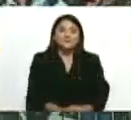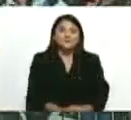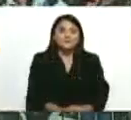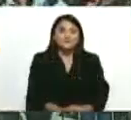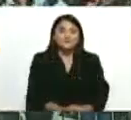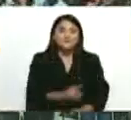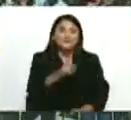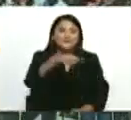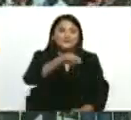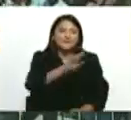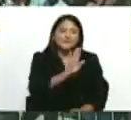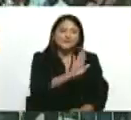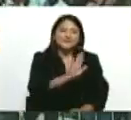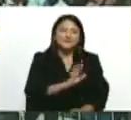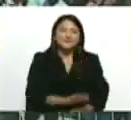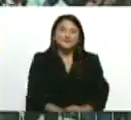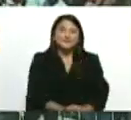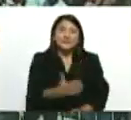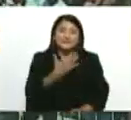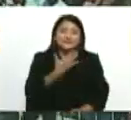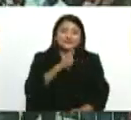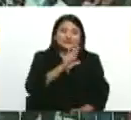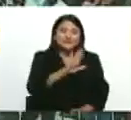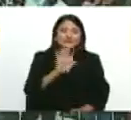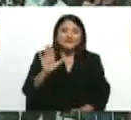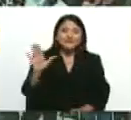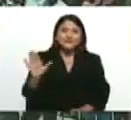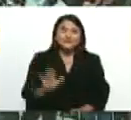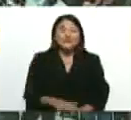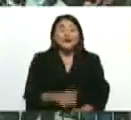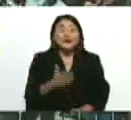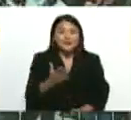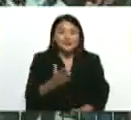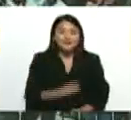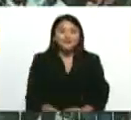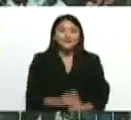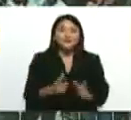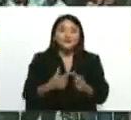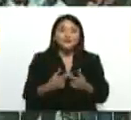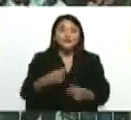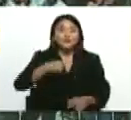así somos, en verdad. Así somos. Entonces, preparémonos.